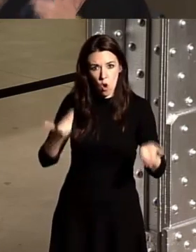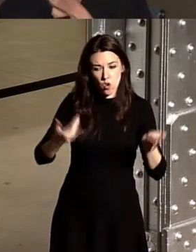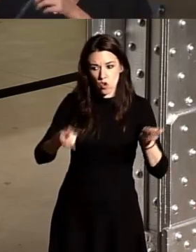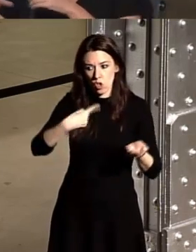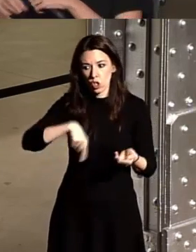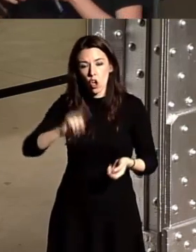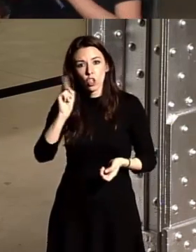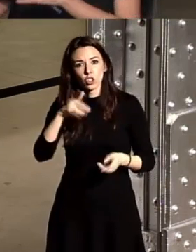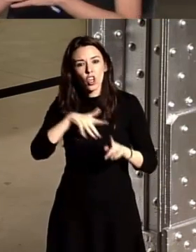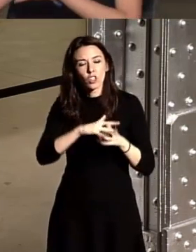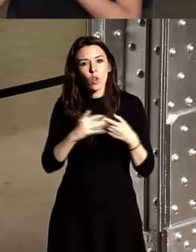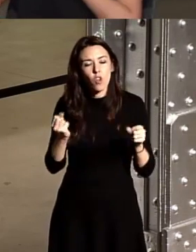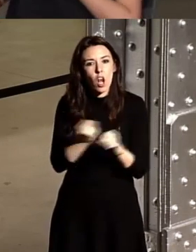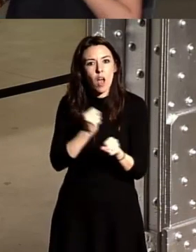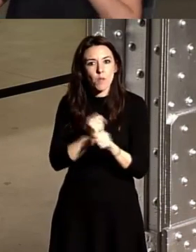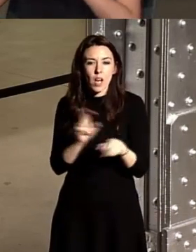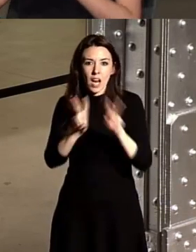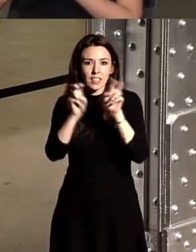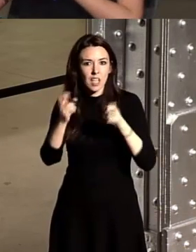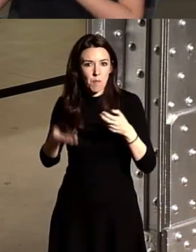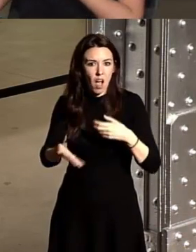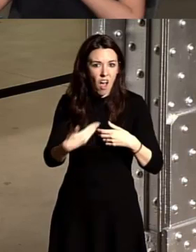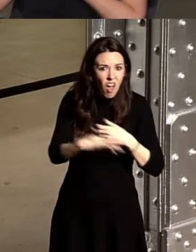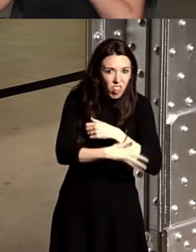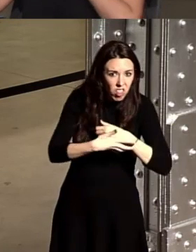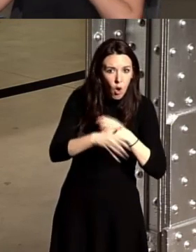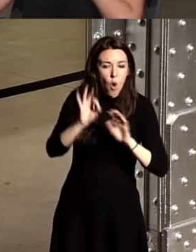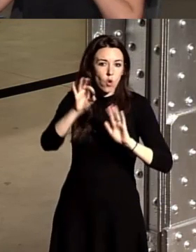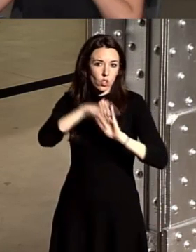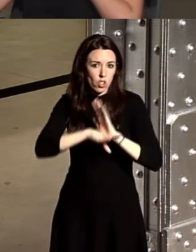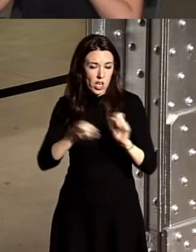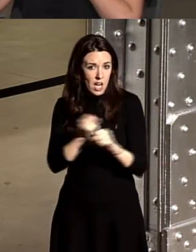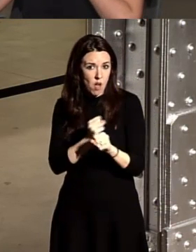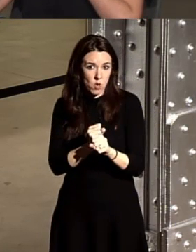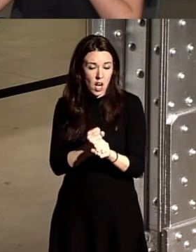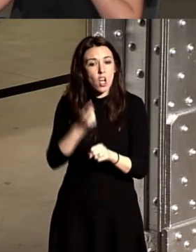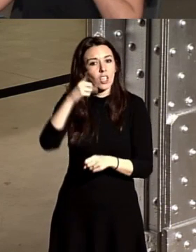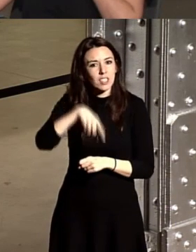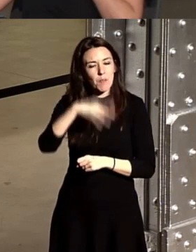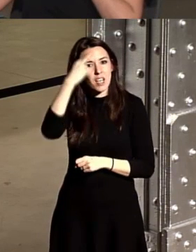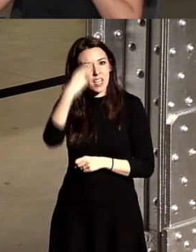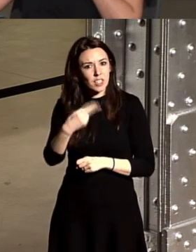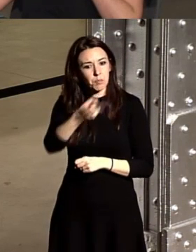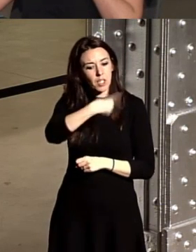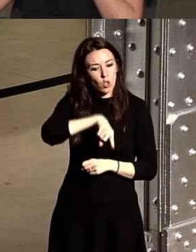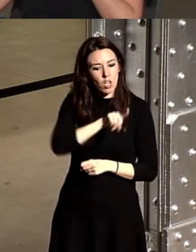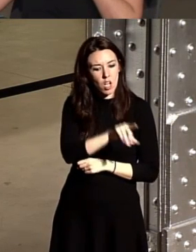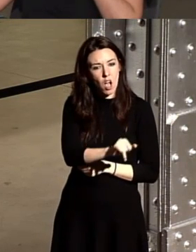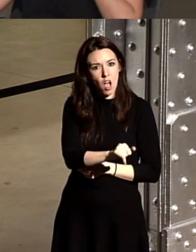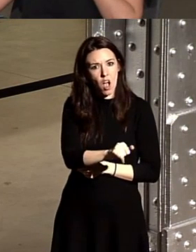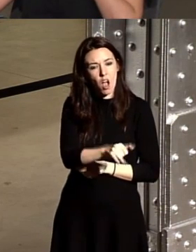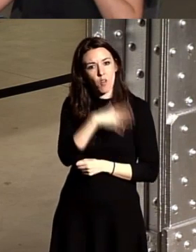solo su situación laboral en cuanto a temas de precariedad o condiciones laborales, sino también el respeto que allí se tiene